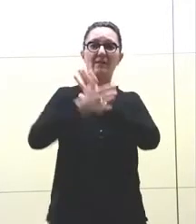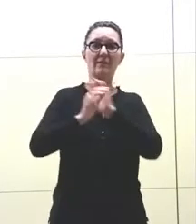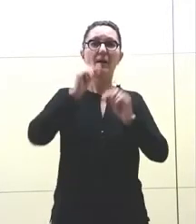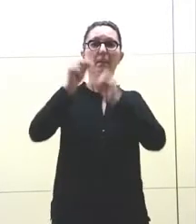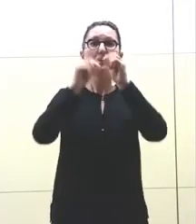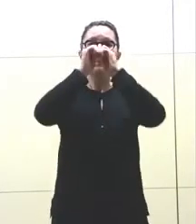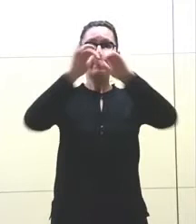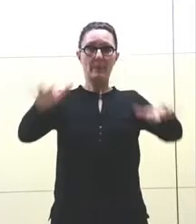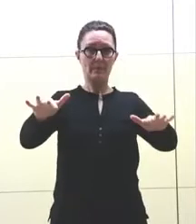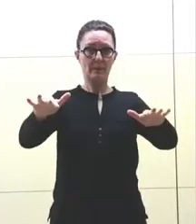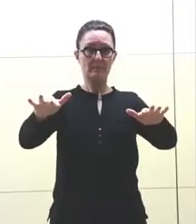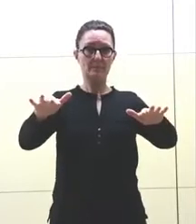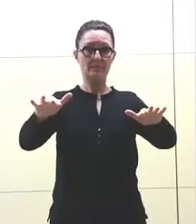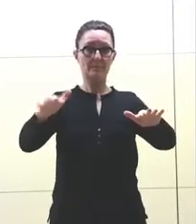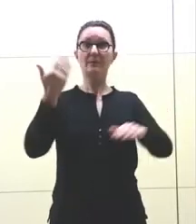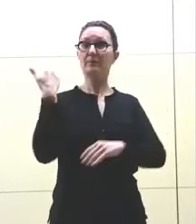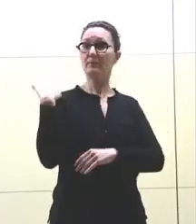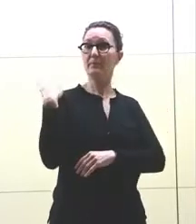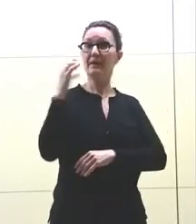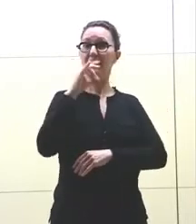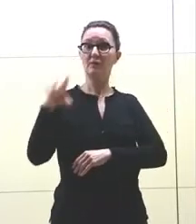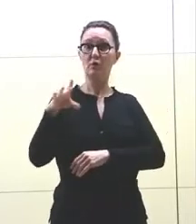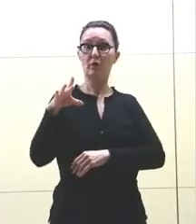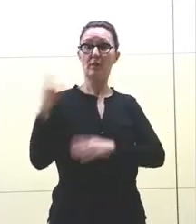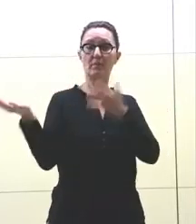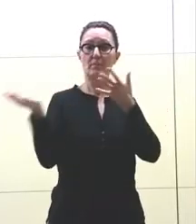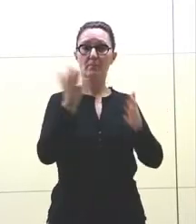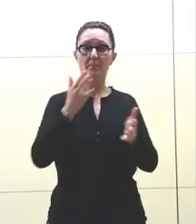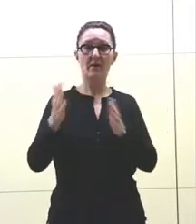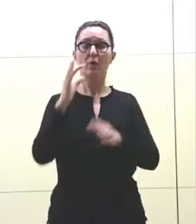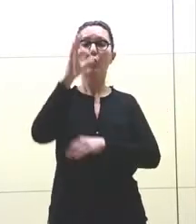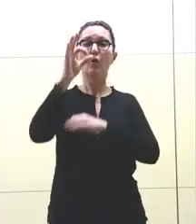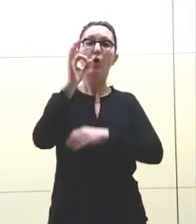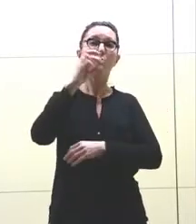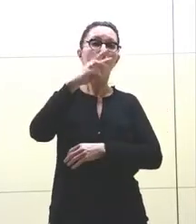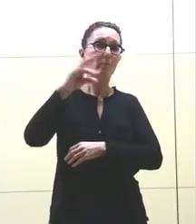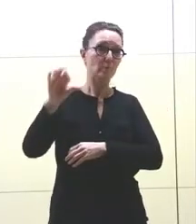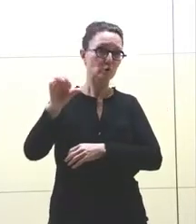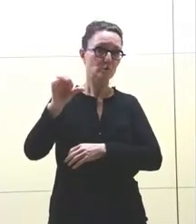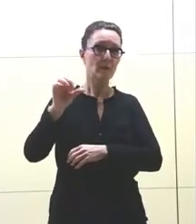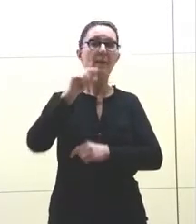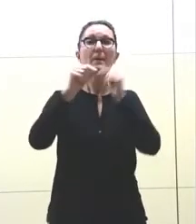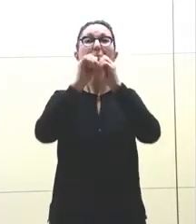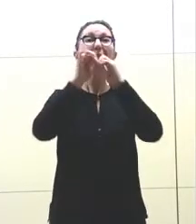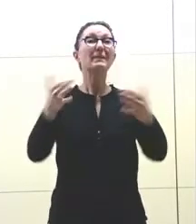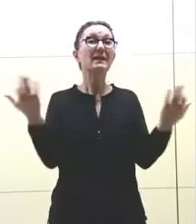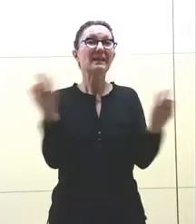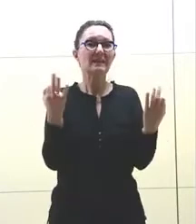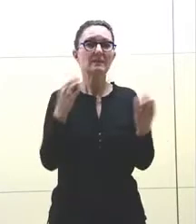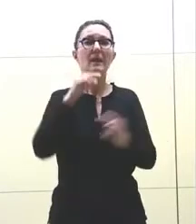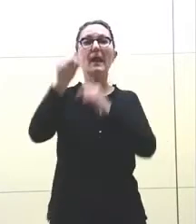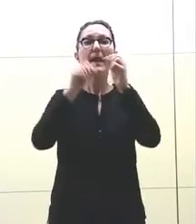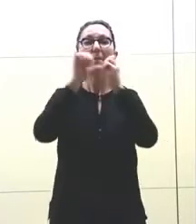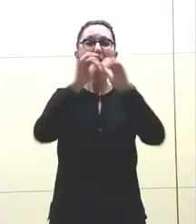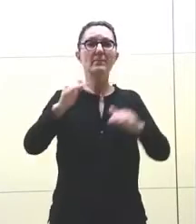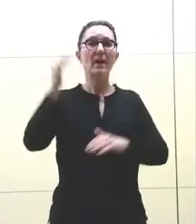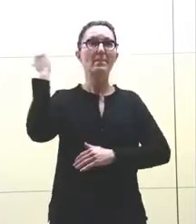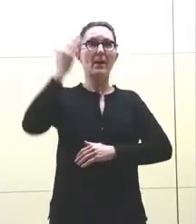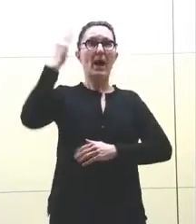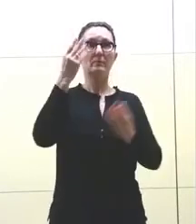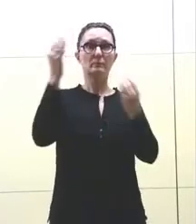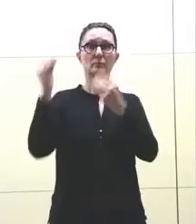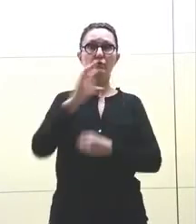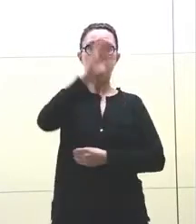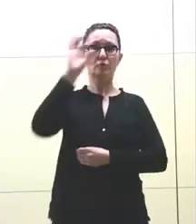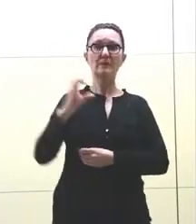declaró el 14 de marzo la Organización Mundial de la Salud. ¿Qué es una pandemia? Es una epidemia que afecta a muchos países y a